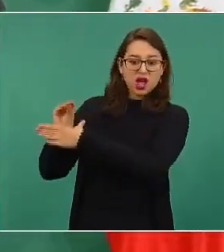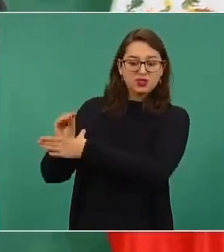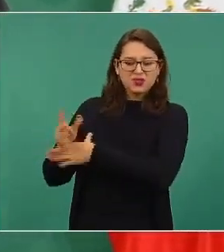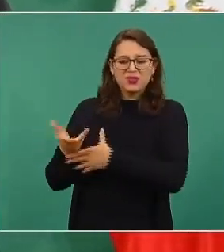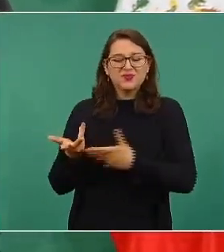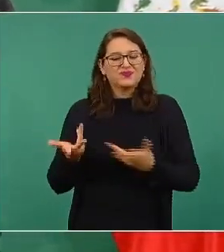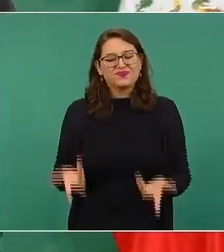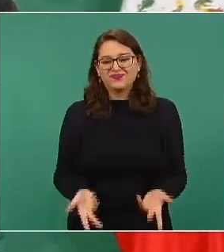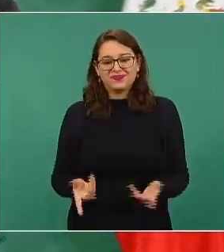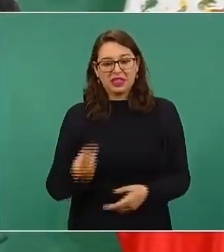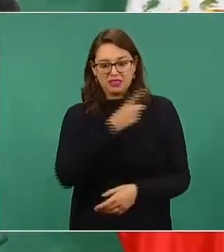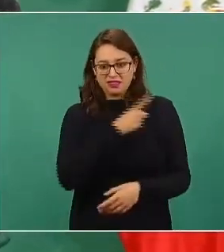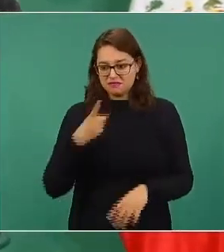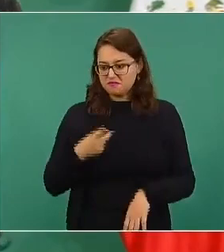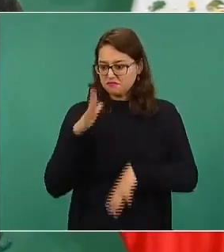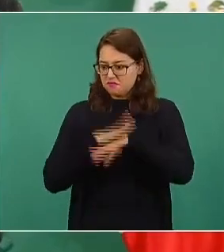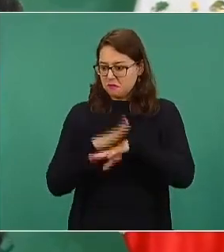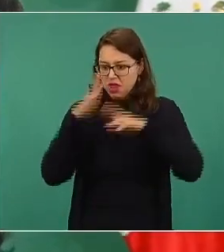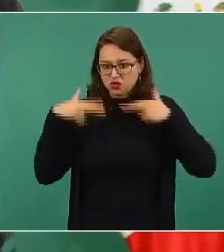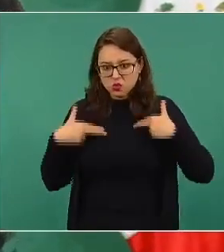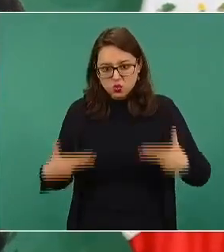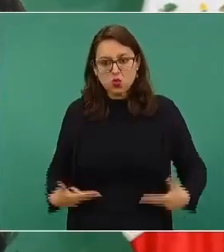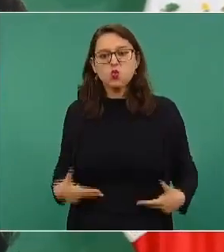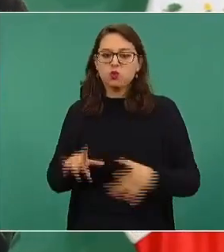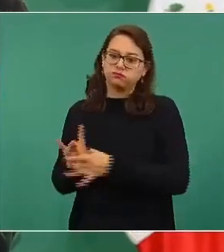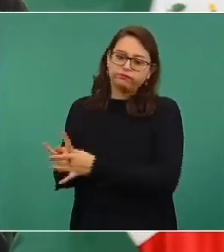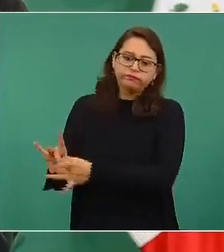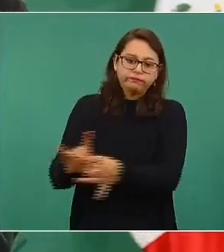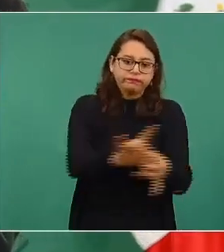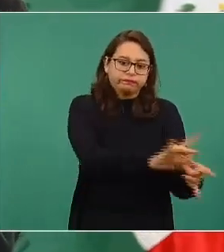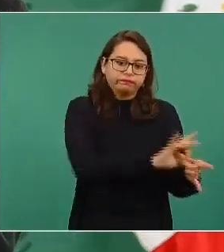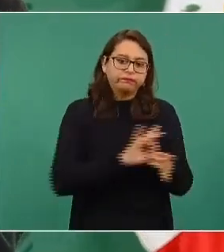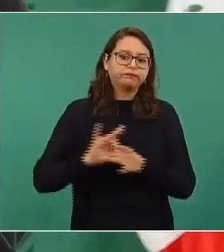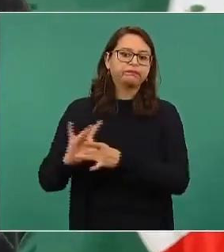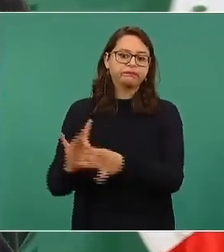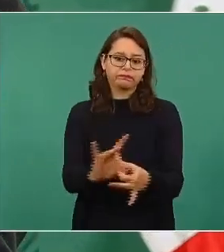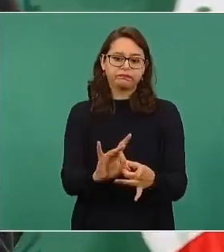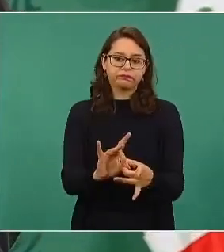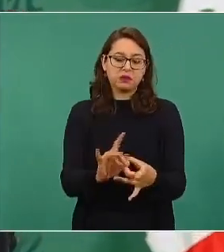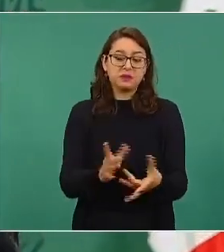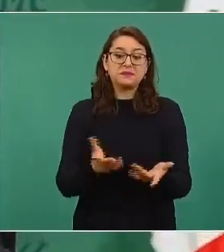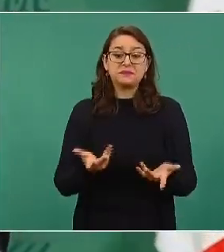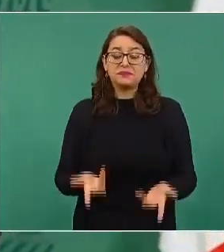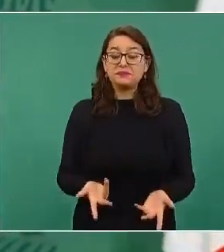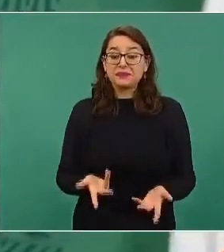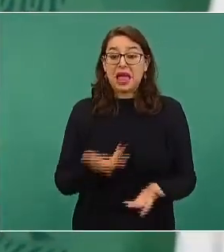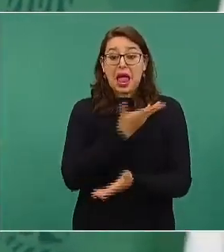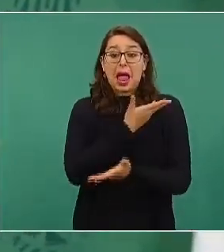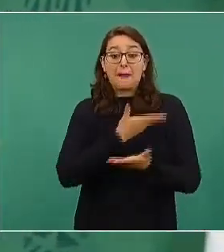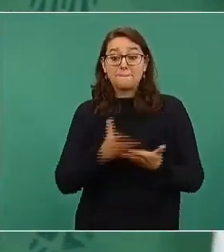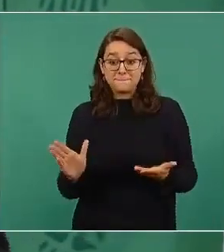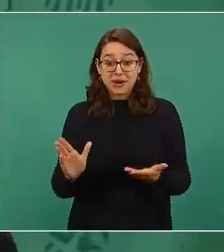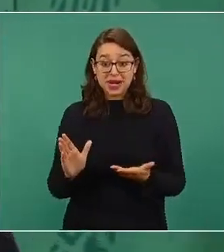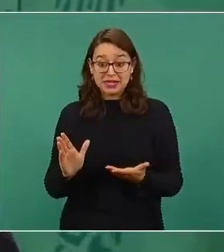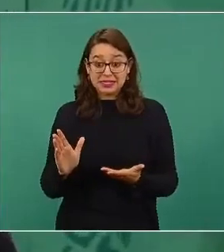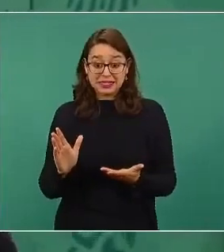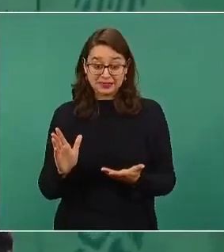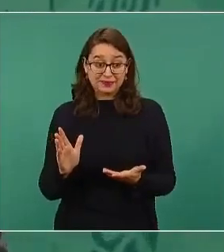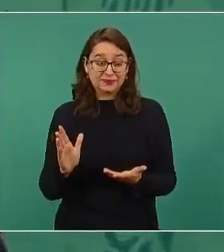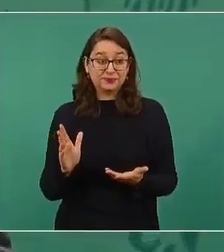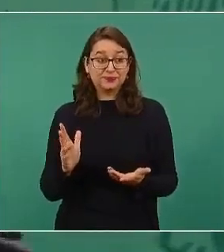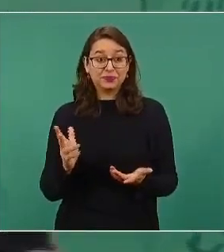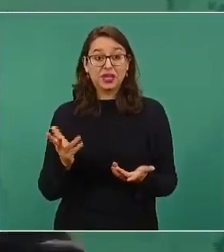Tenemos que humanizarnos. Además, si no